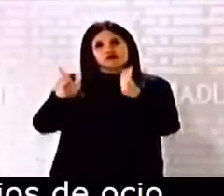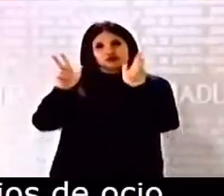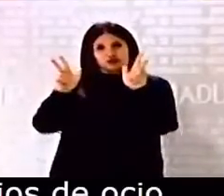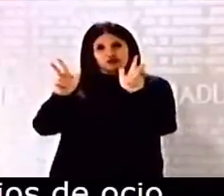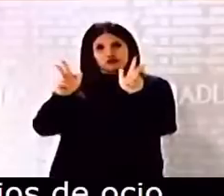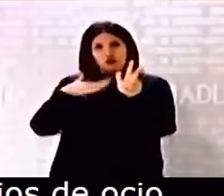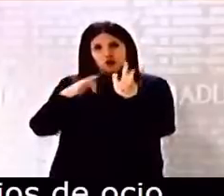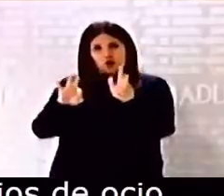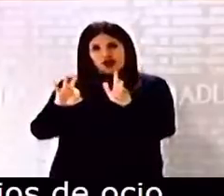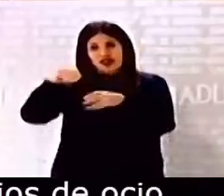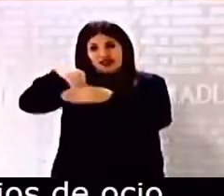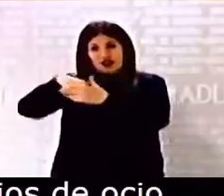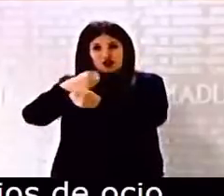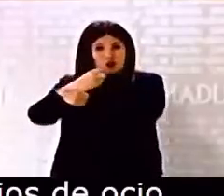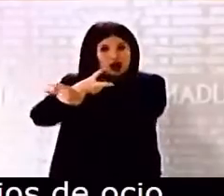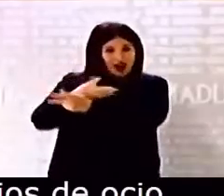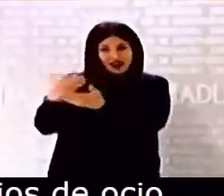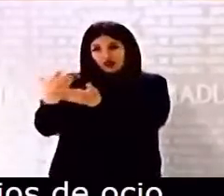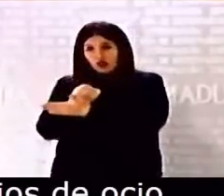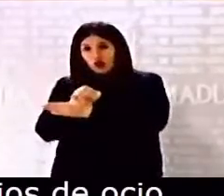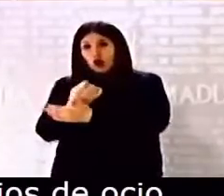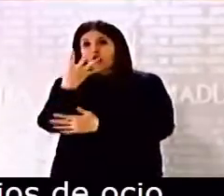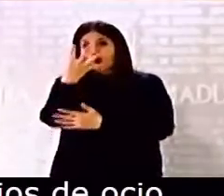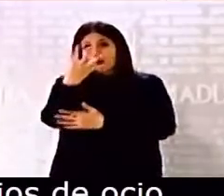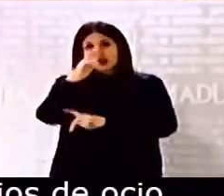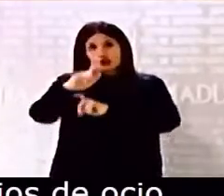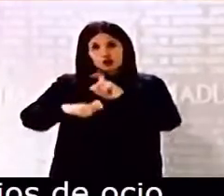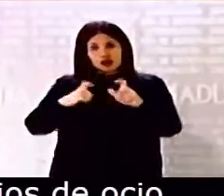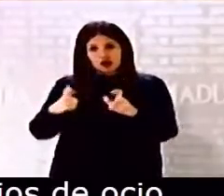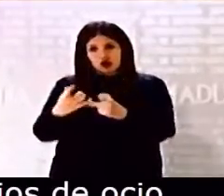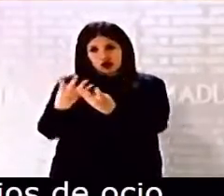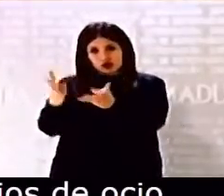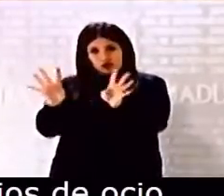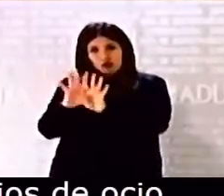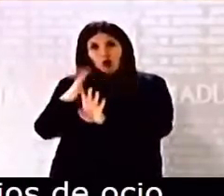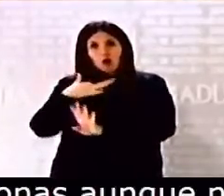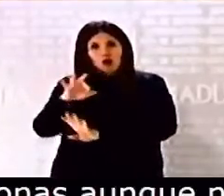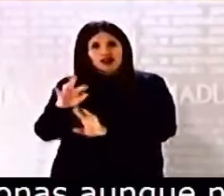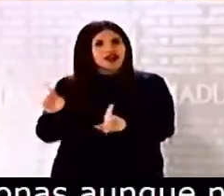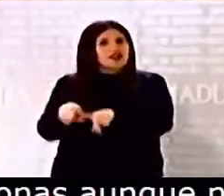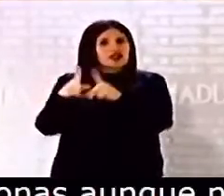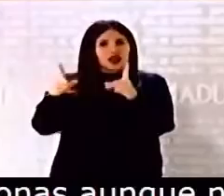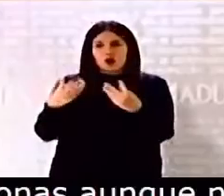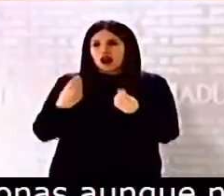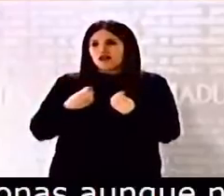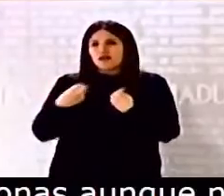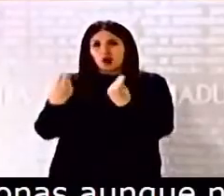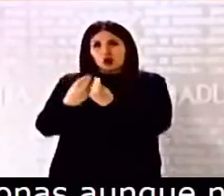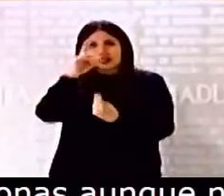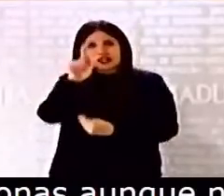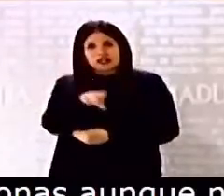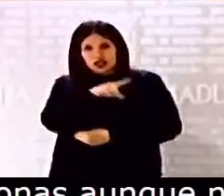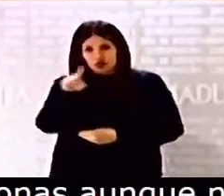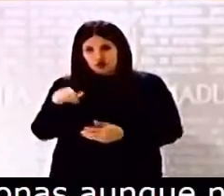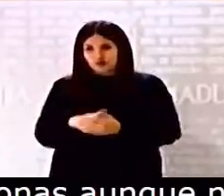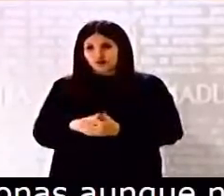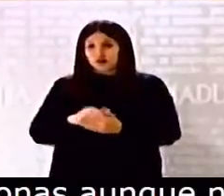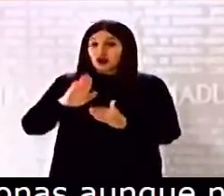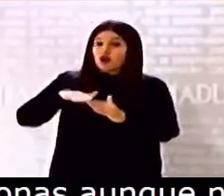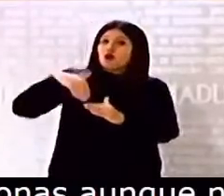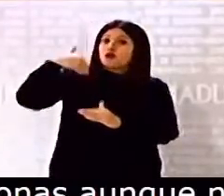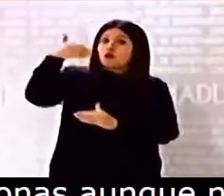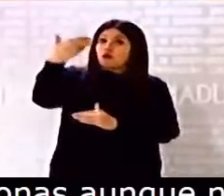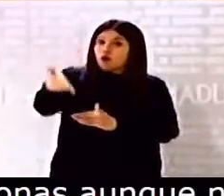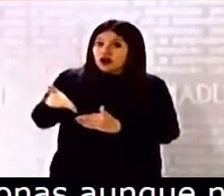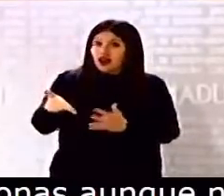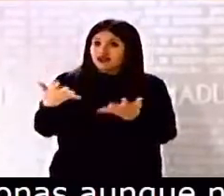interior reuniones de 4 personas, aunque no sean núcleo de convivencia. Y en el exterior, hasta 6